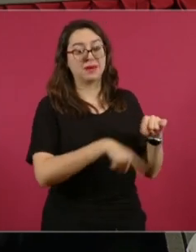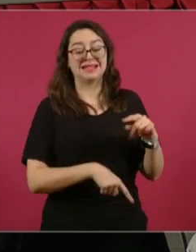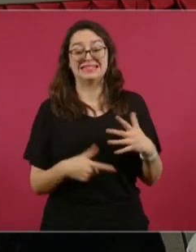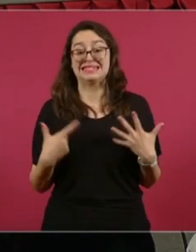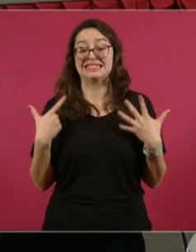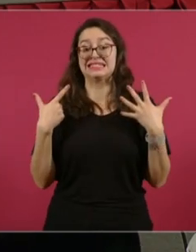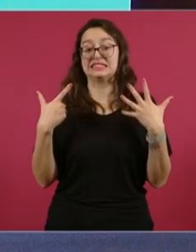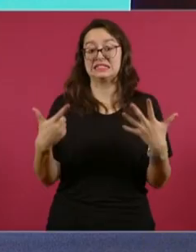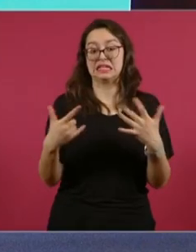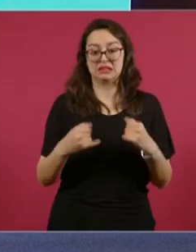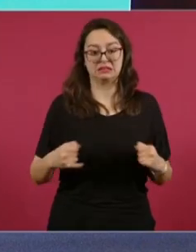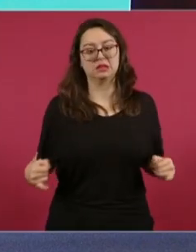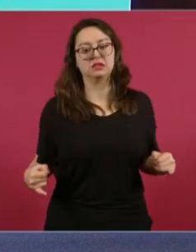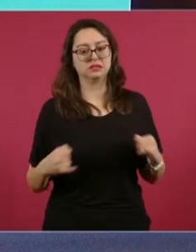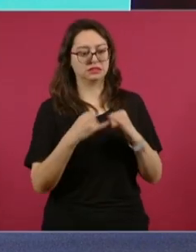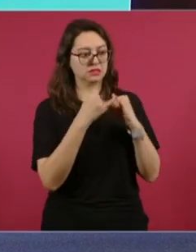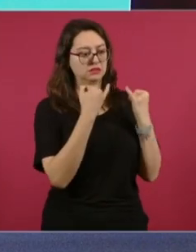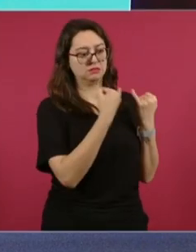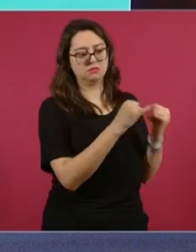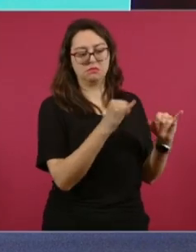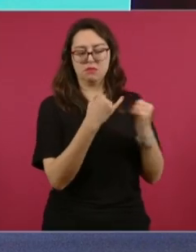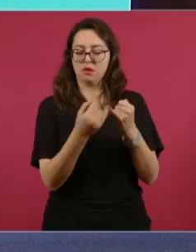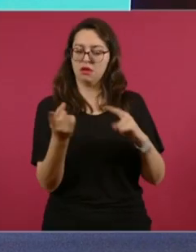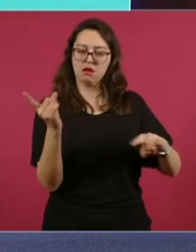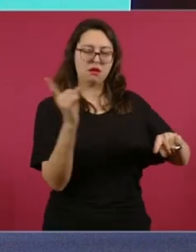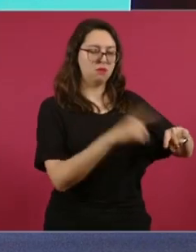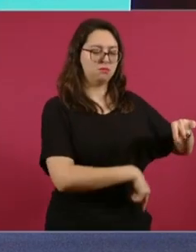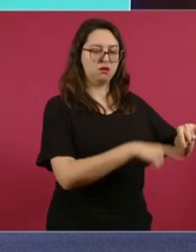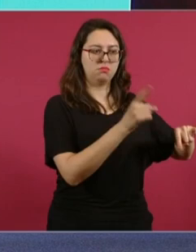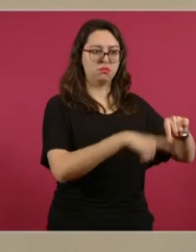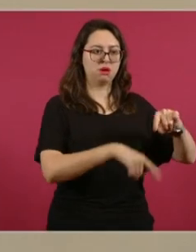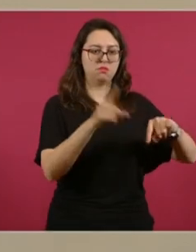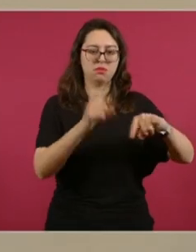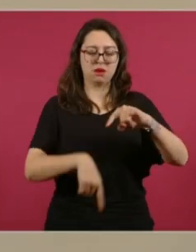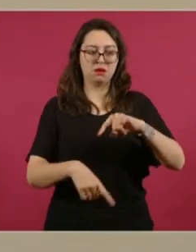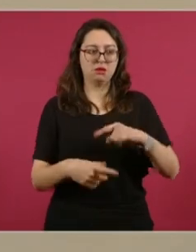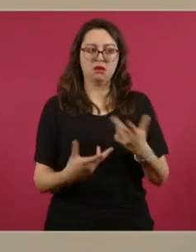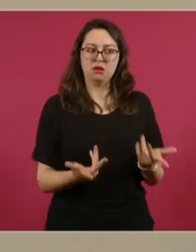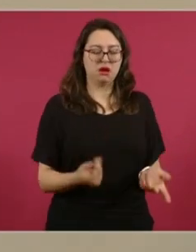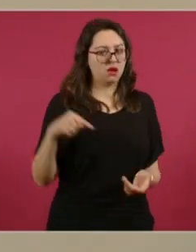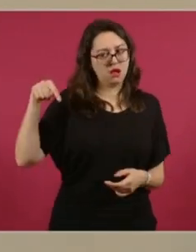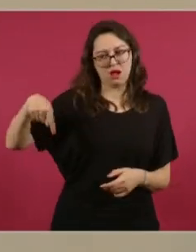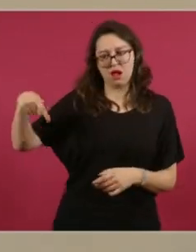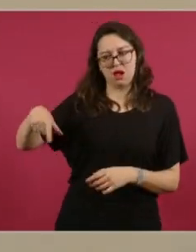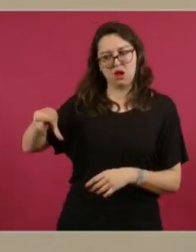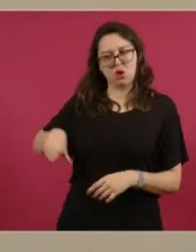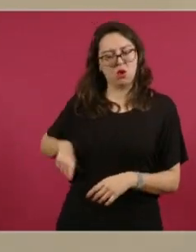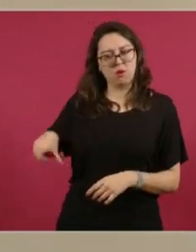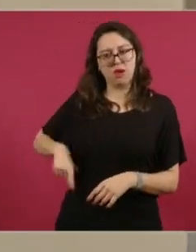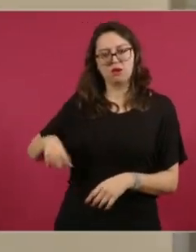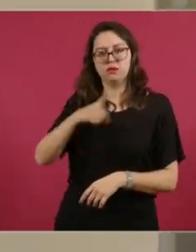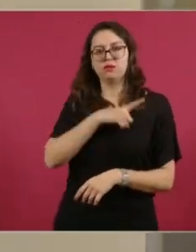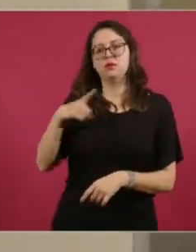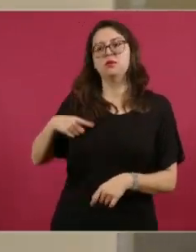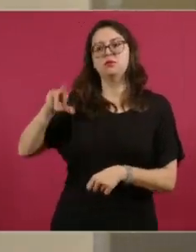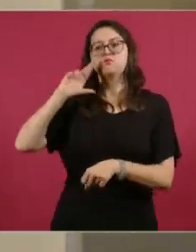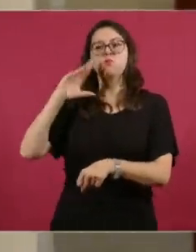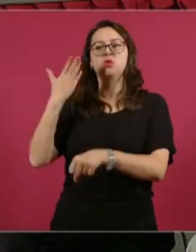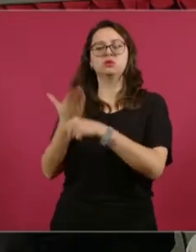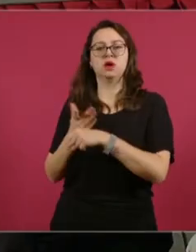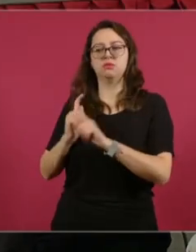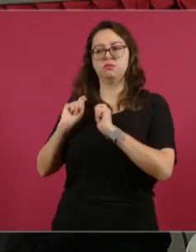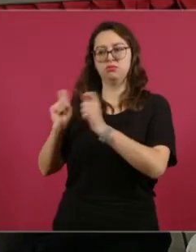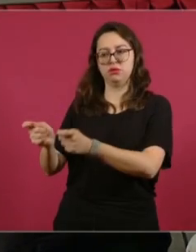órganos autónomos o reguladores y que esas funciones regresen a las dependencias.